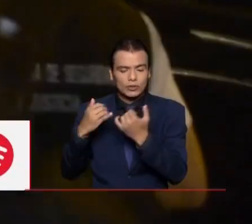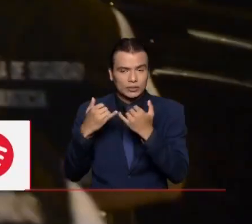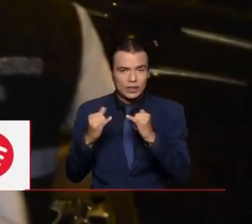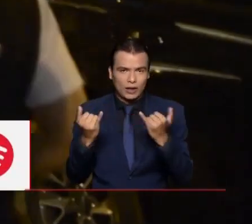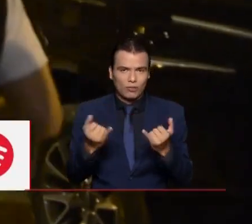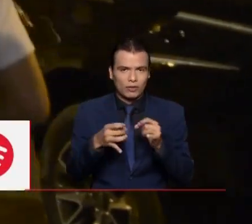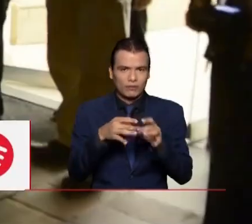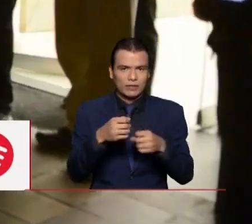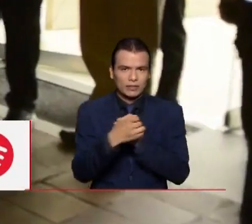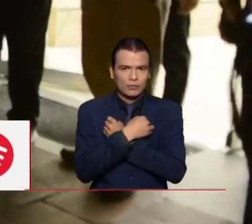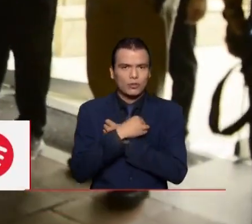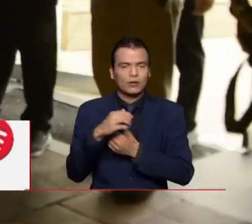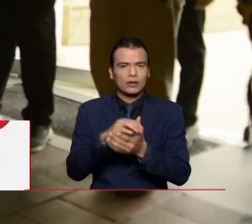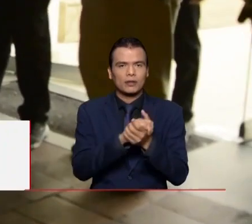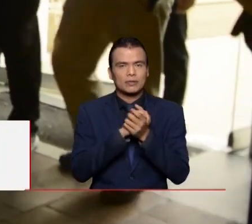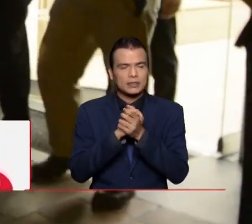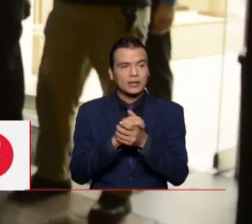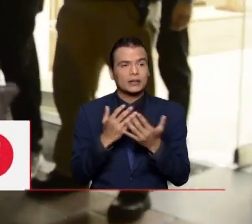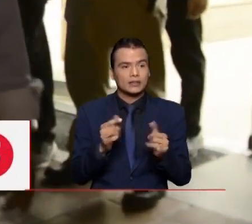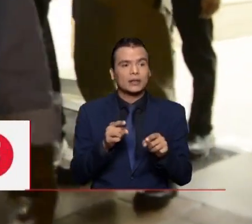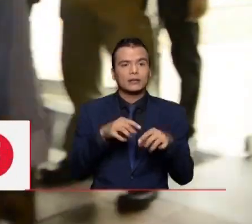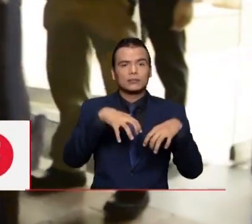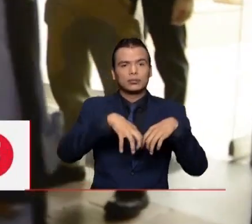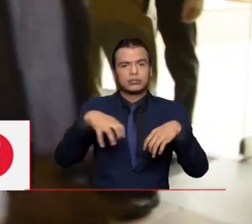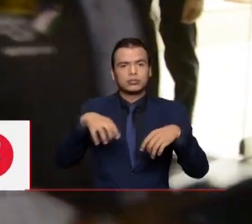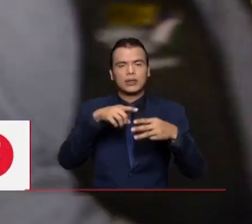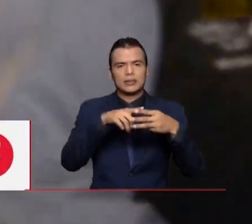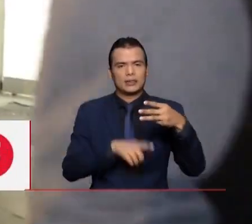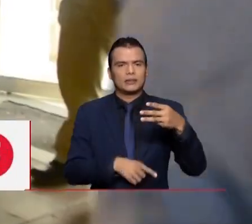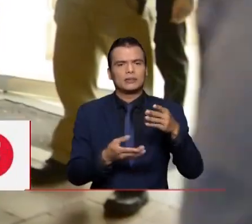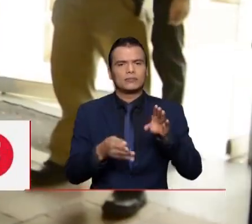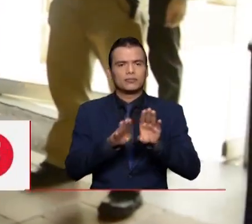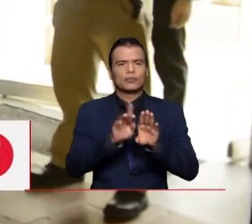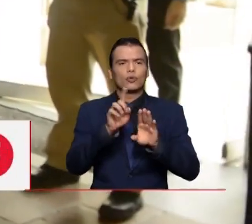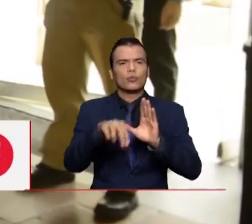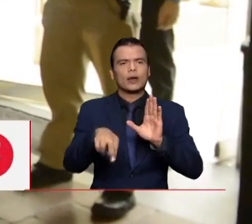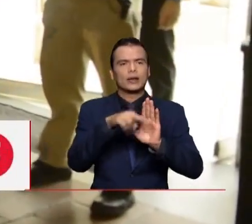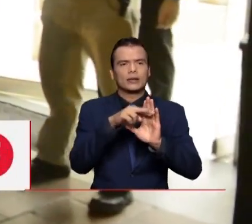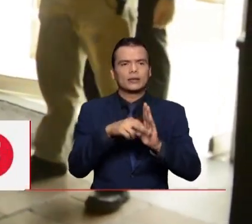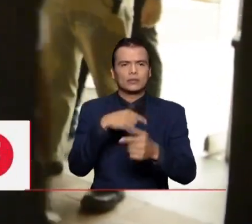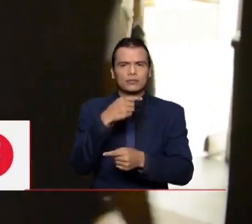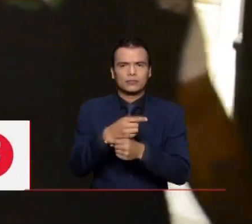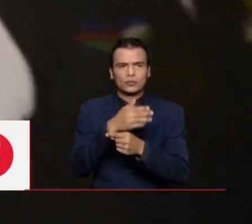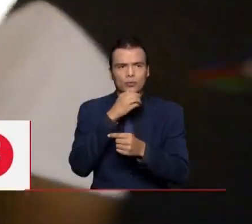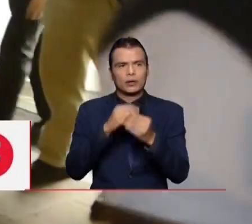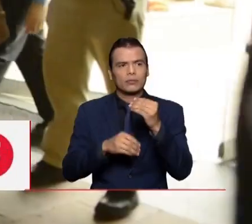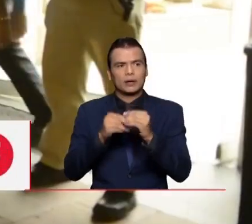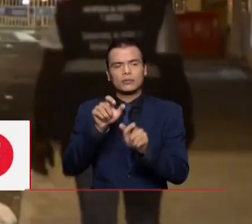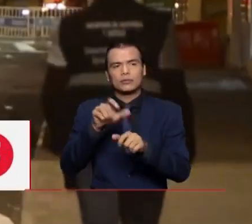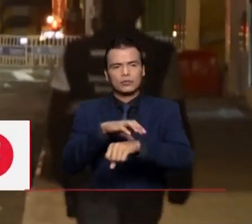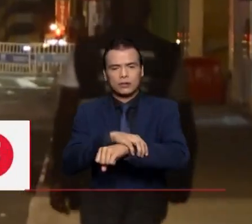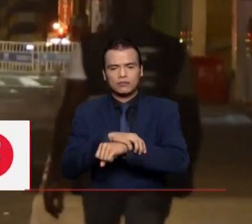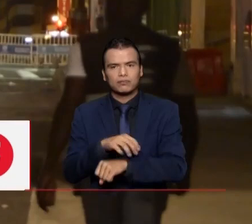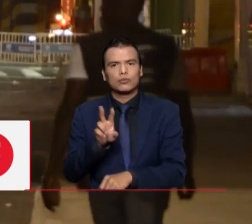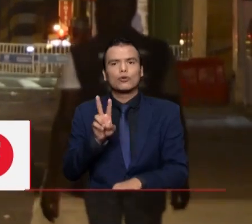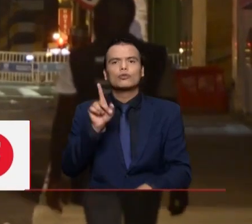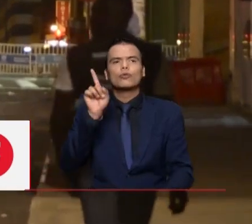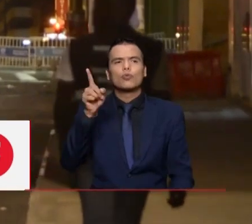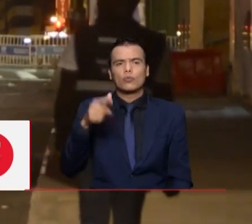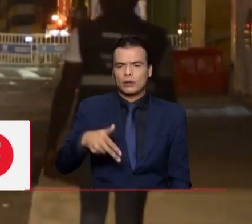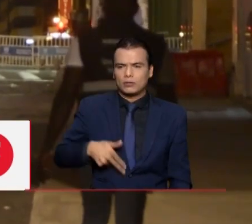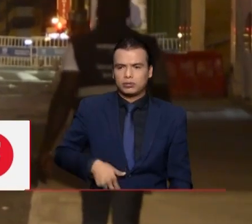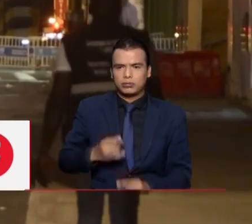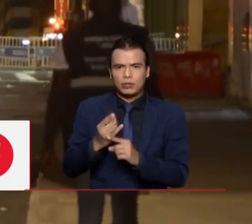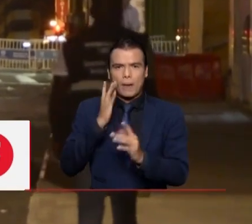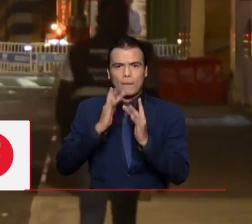operativos hasta ahora es de 3 establecimientos comerciales cerrados por el incumplimiento de requisitos, 2 personas capturadas por porte ilegal de arma y más